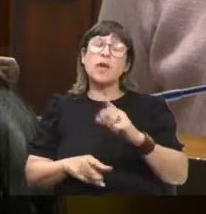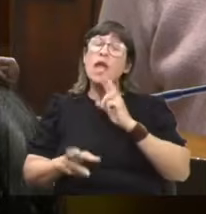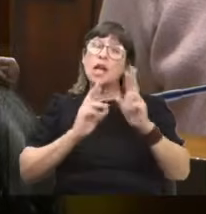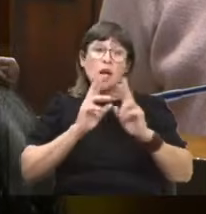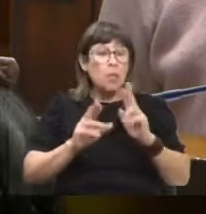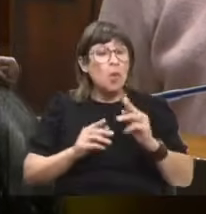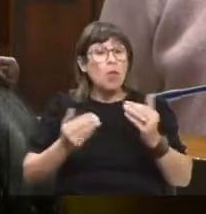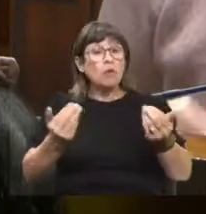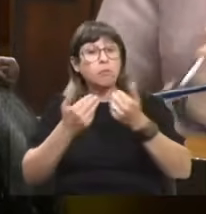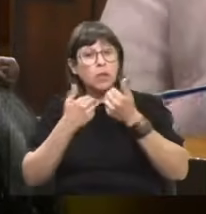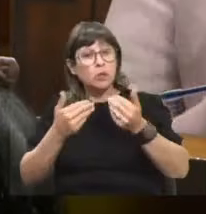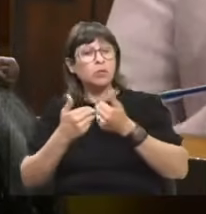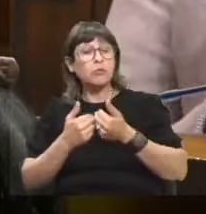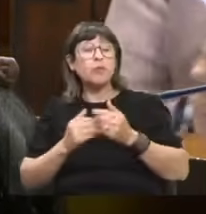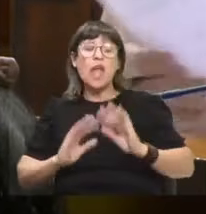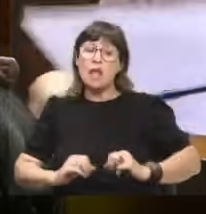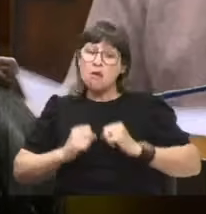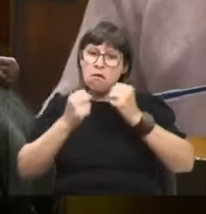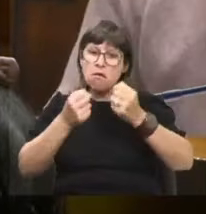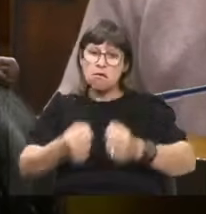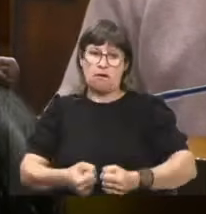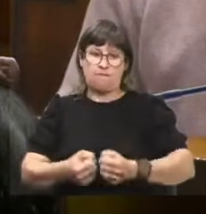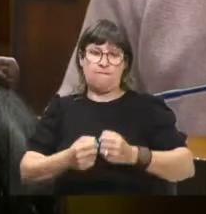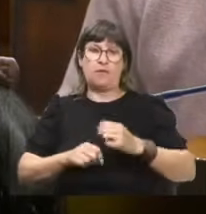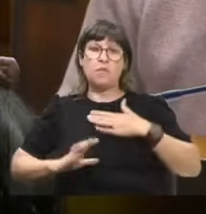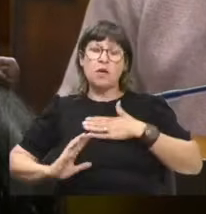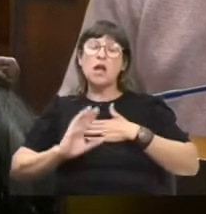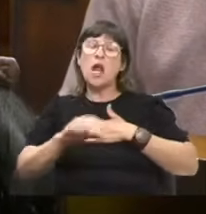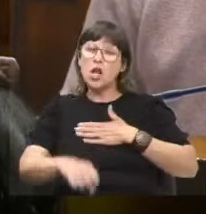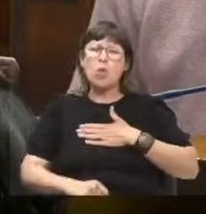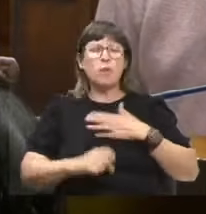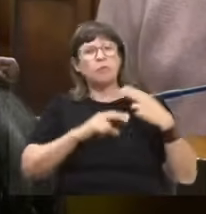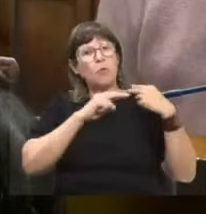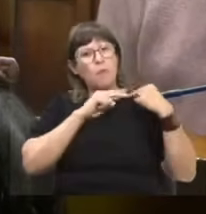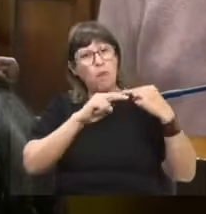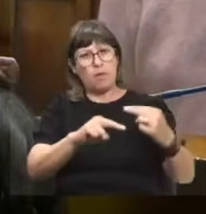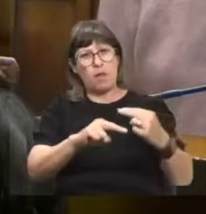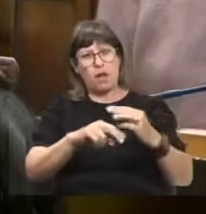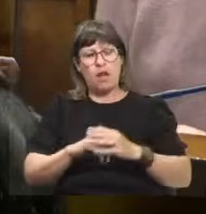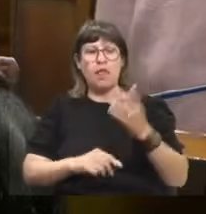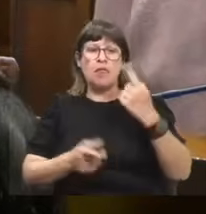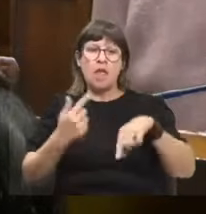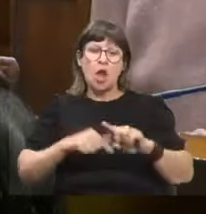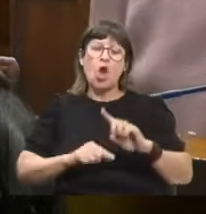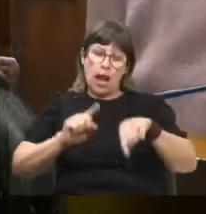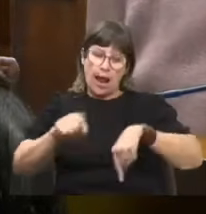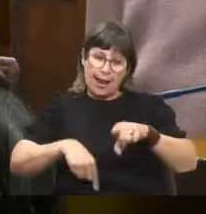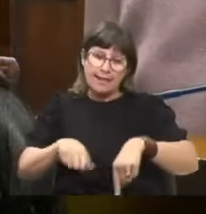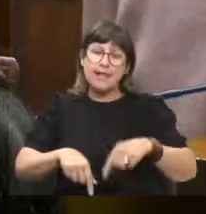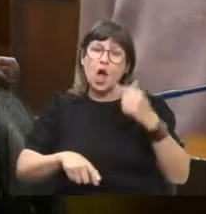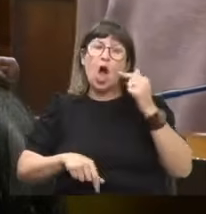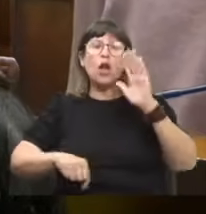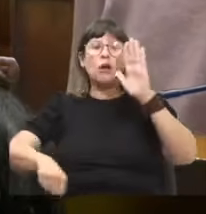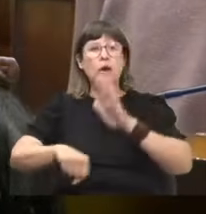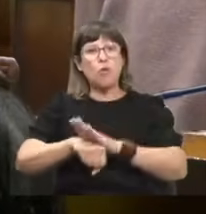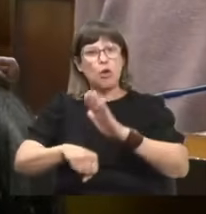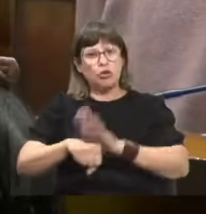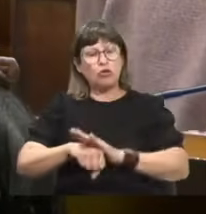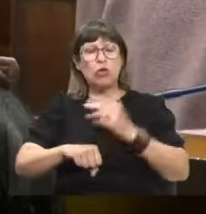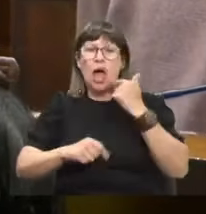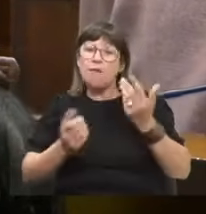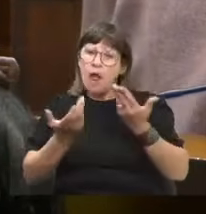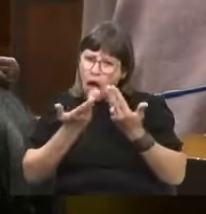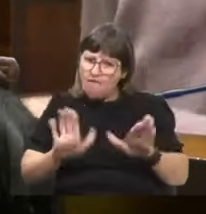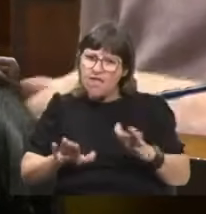inquietudes y reafirmar el compromiso permanente con la gestión responsable,